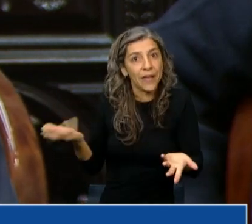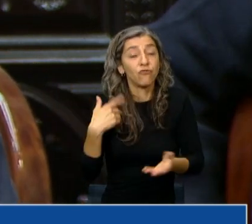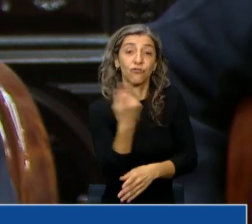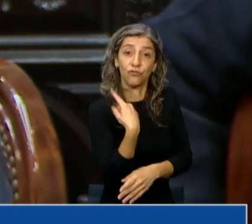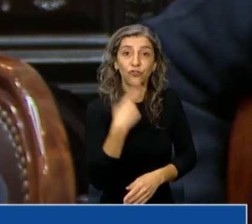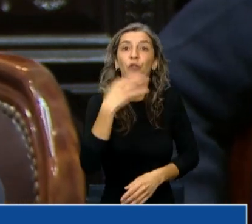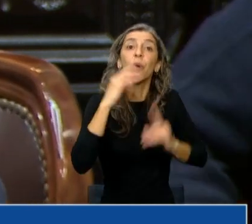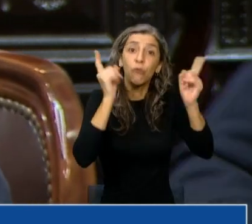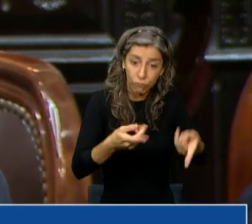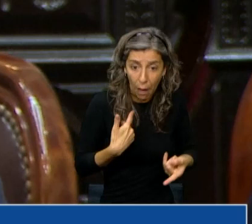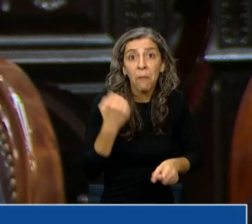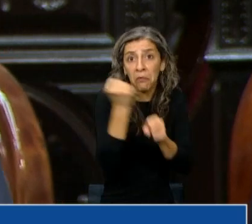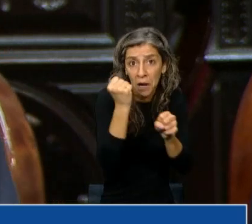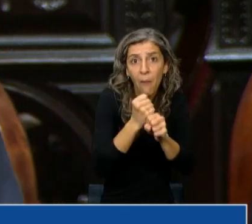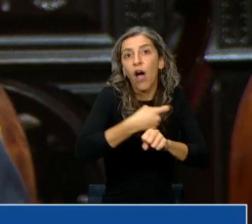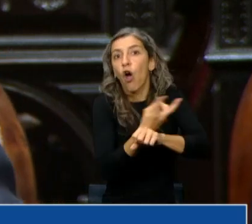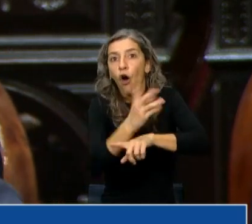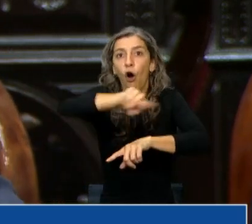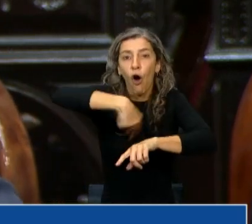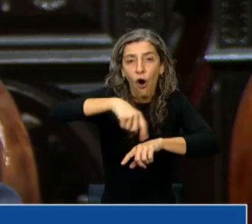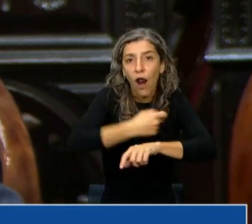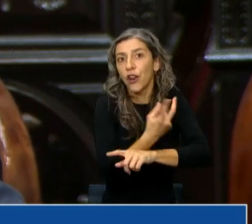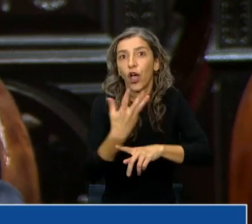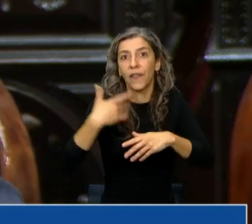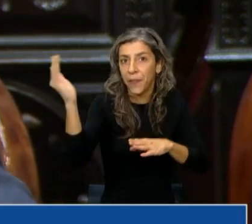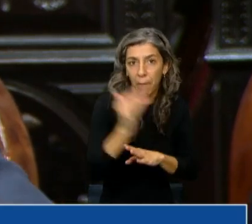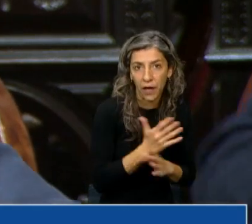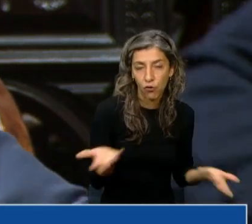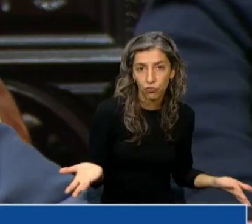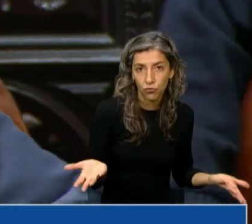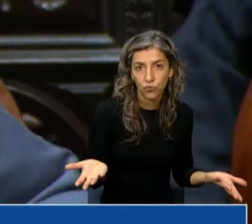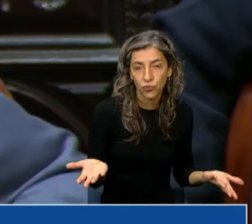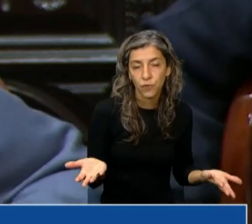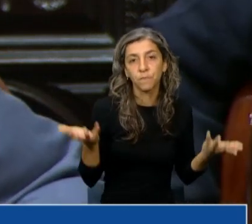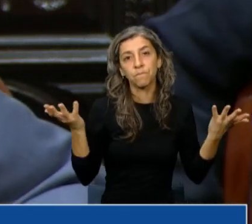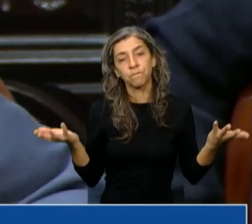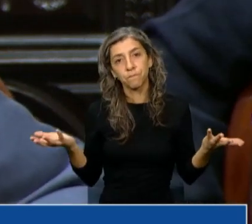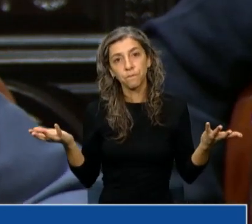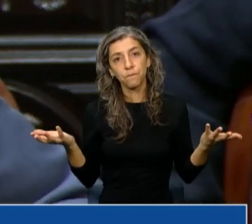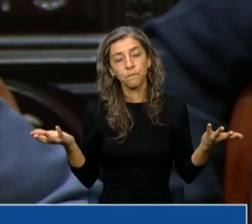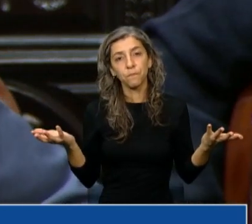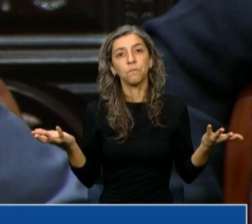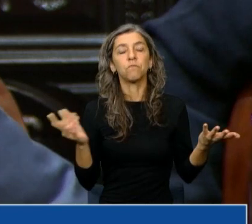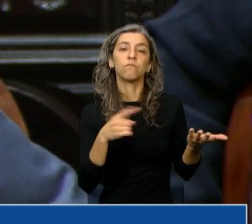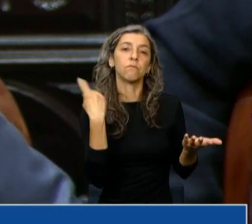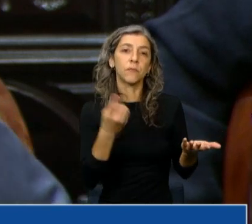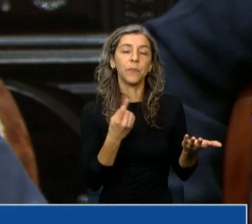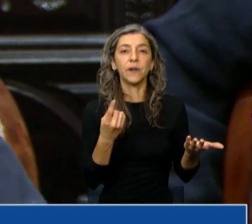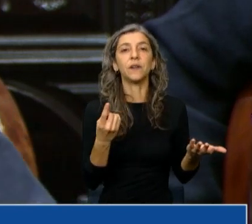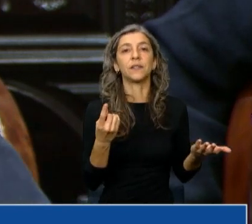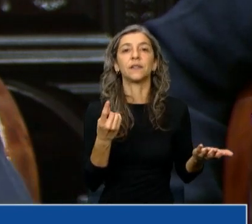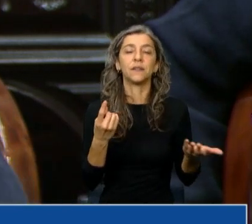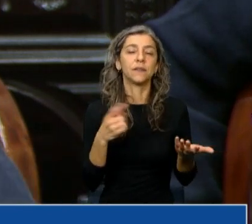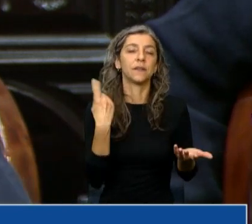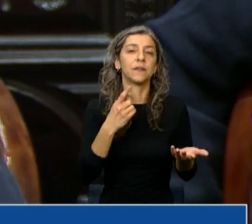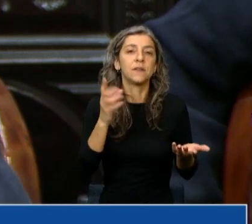de la jornada de trabajo como una de las salidas también al desempleo. Y ya vemos cómo se